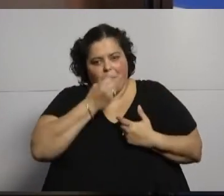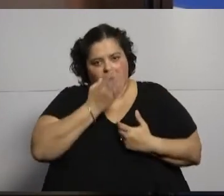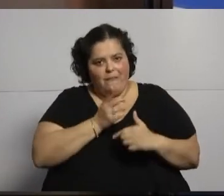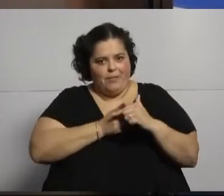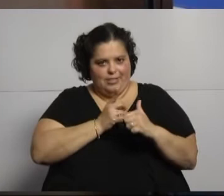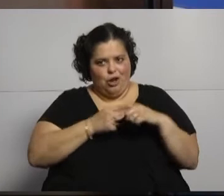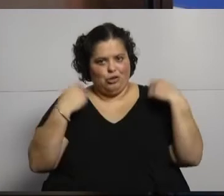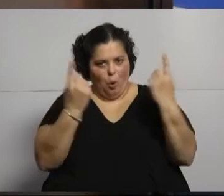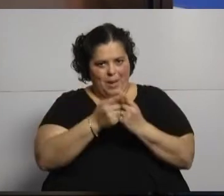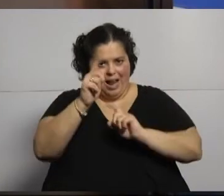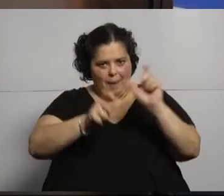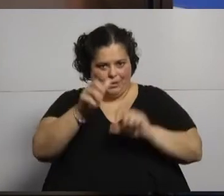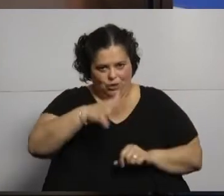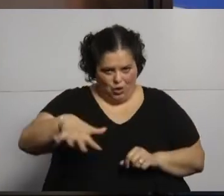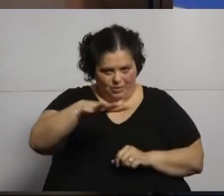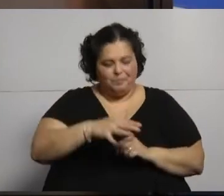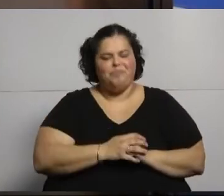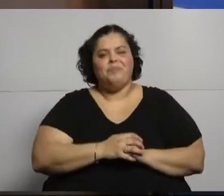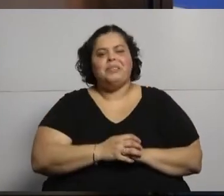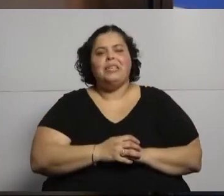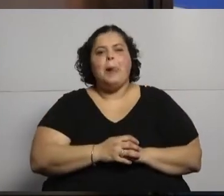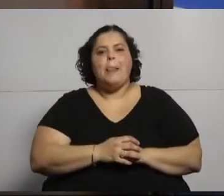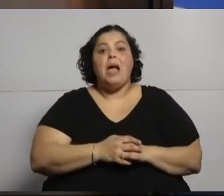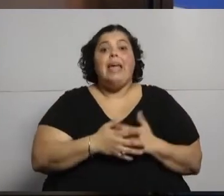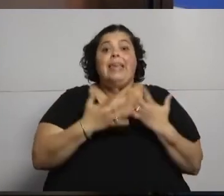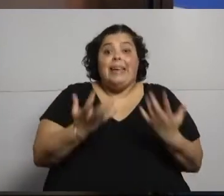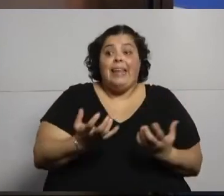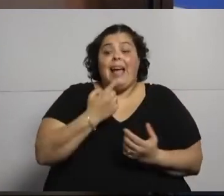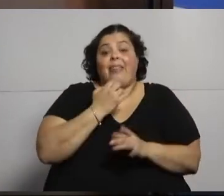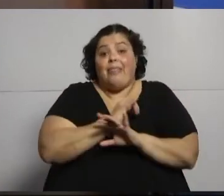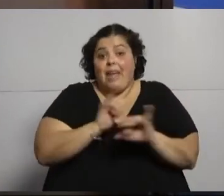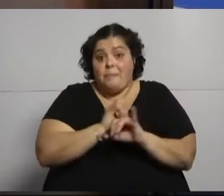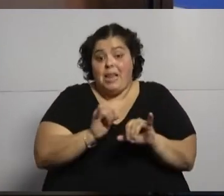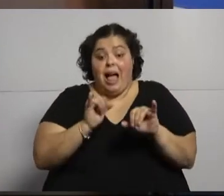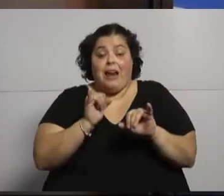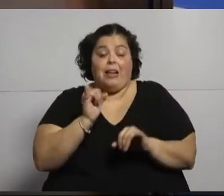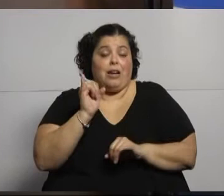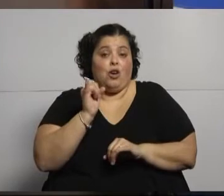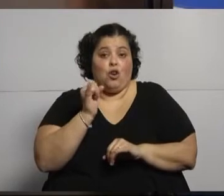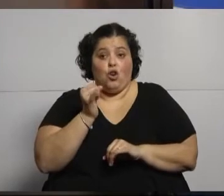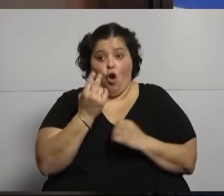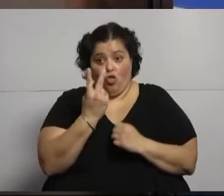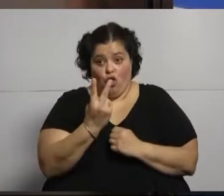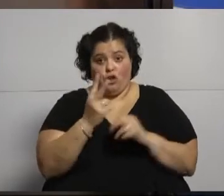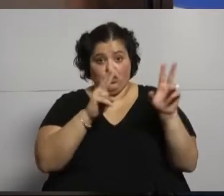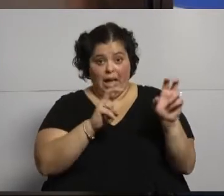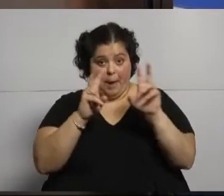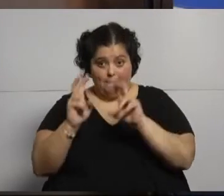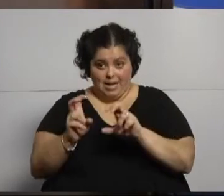importa. Quisiera finalmente terminar, y creo que me quedan 2 minutos, con 2 temas. Uno es... Estás bien cronometrado,